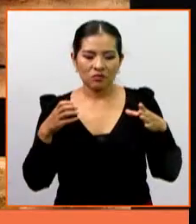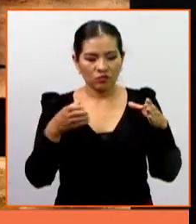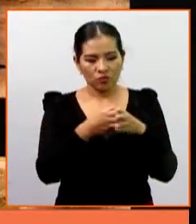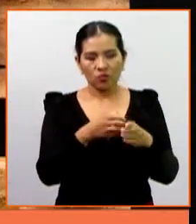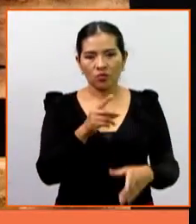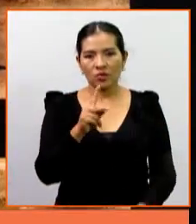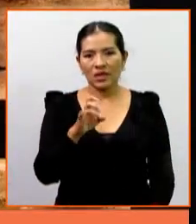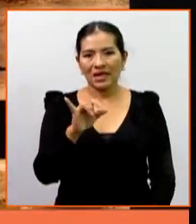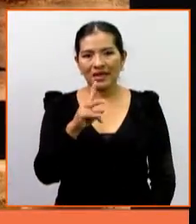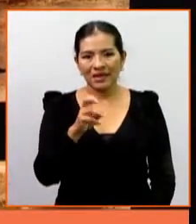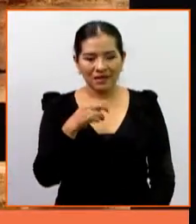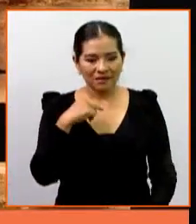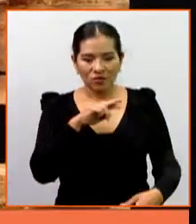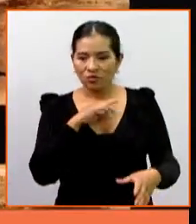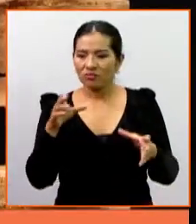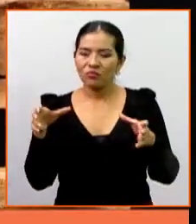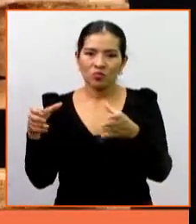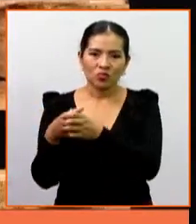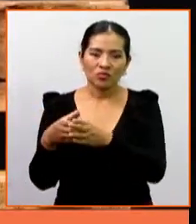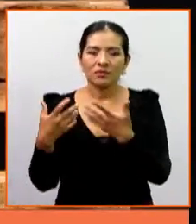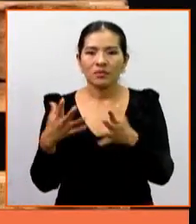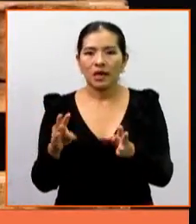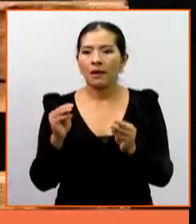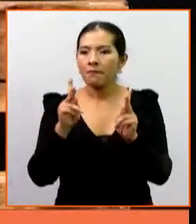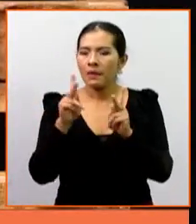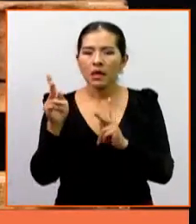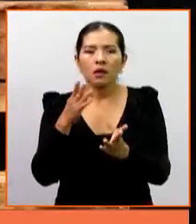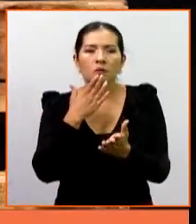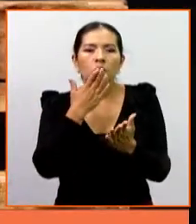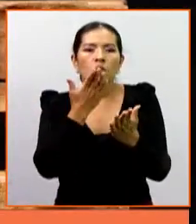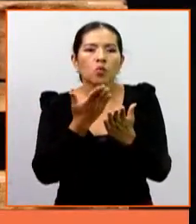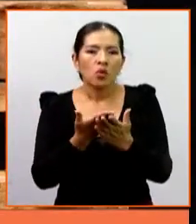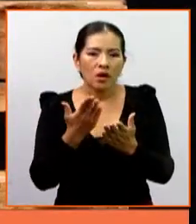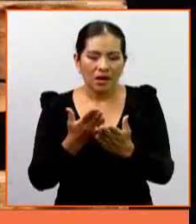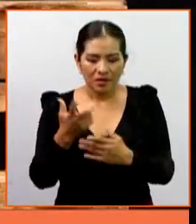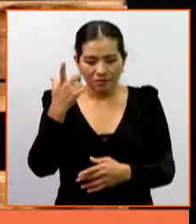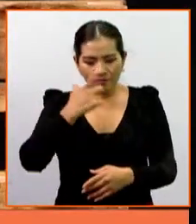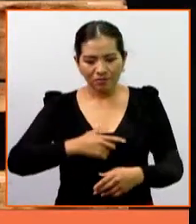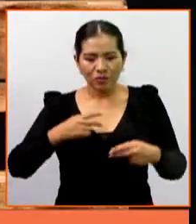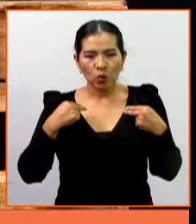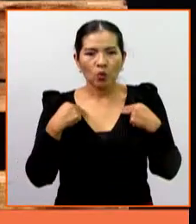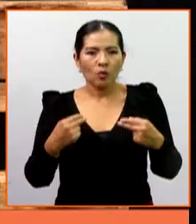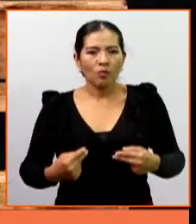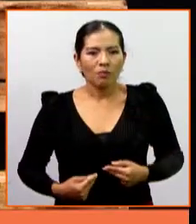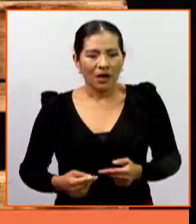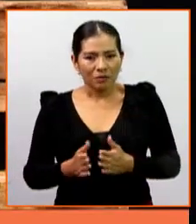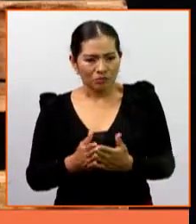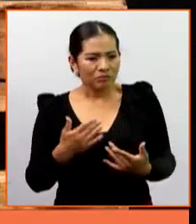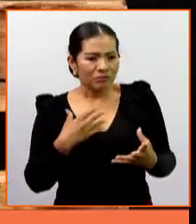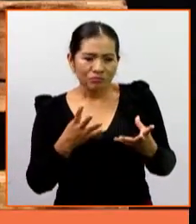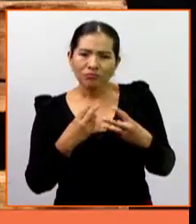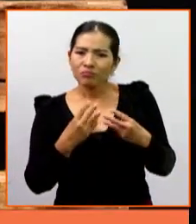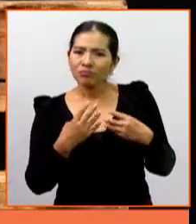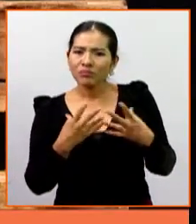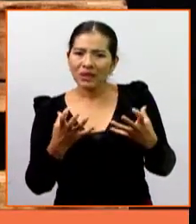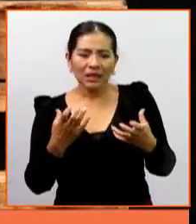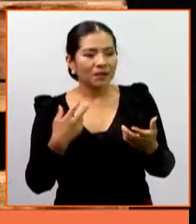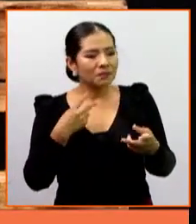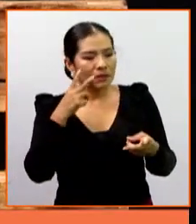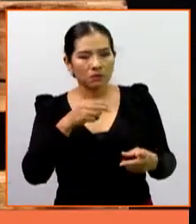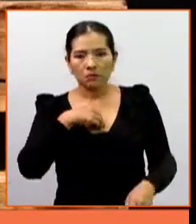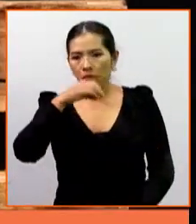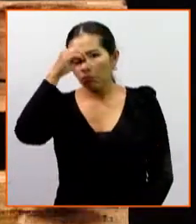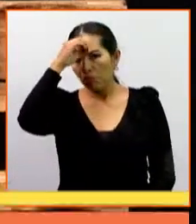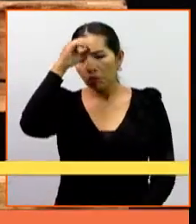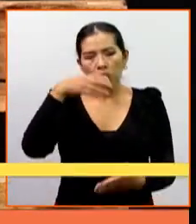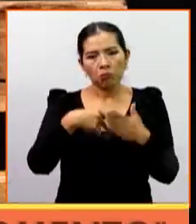el elemento, la calidez y calidad humana que tiene ha sido muy importante, porque realmente es ponerse a aprender de cero